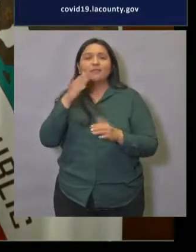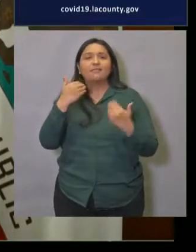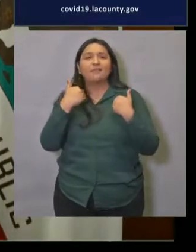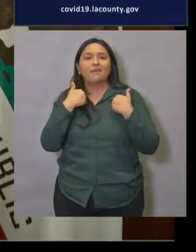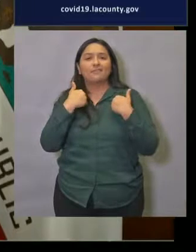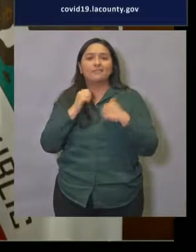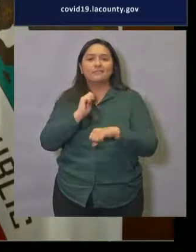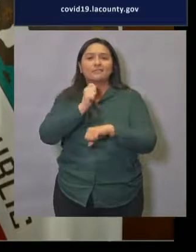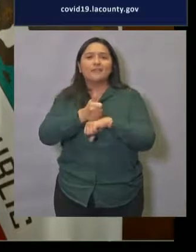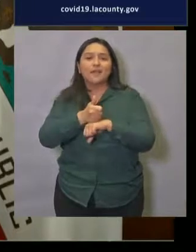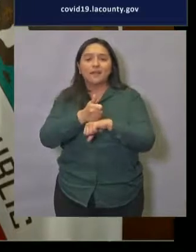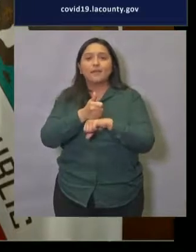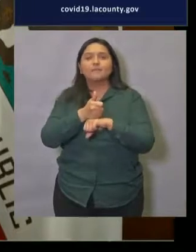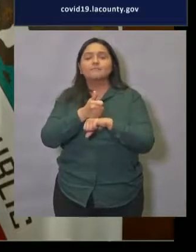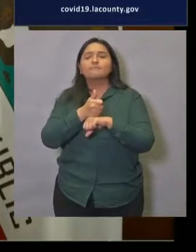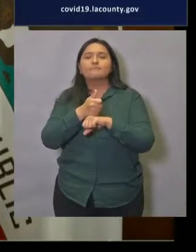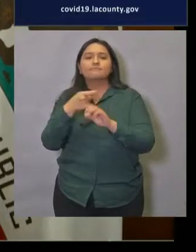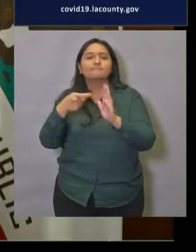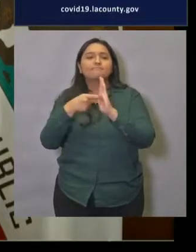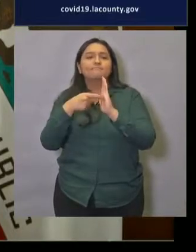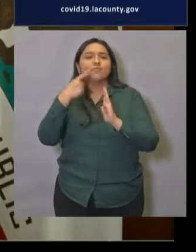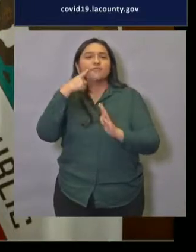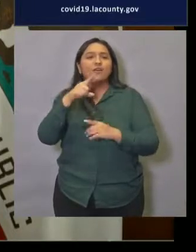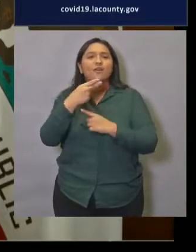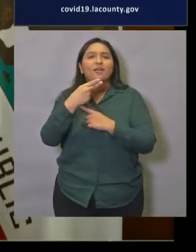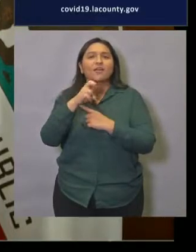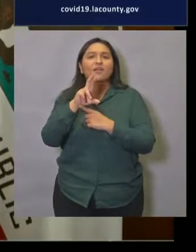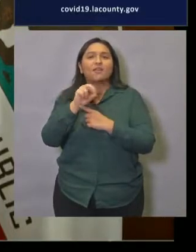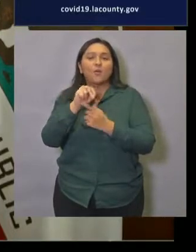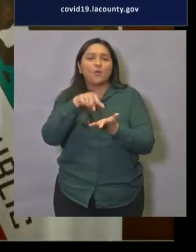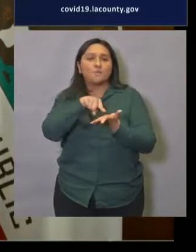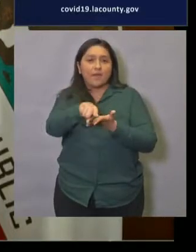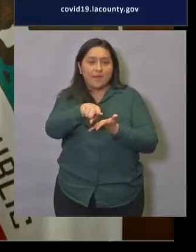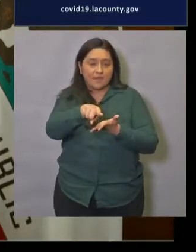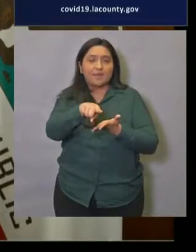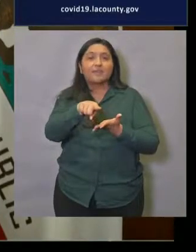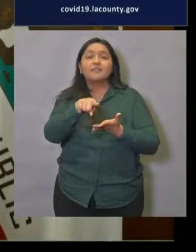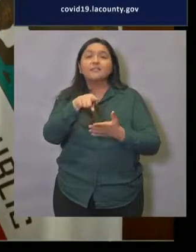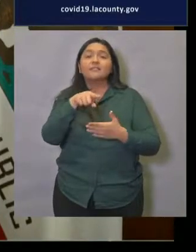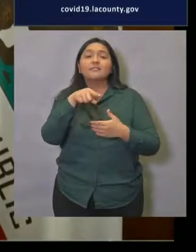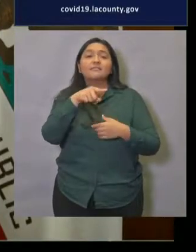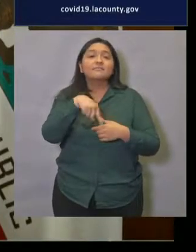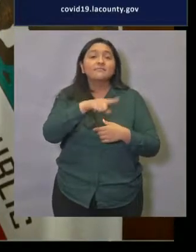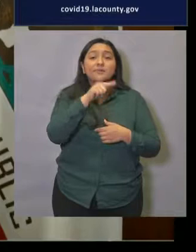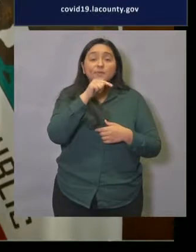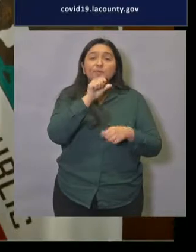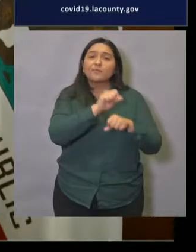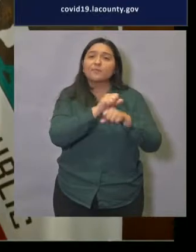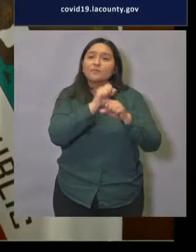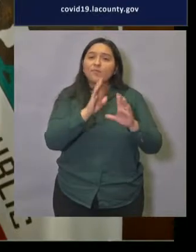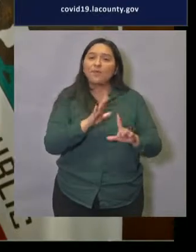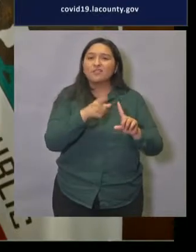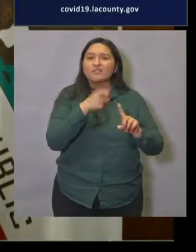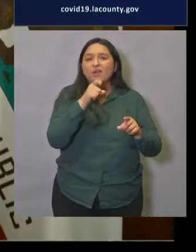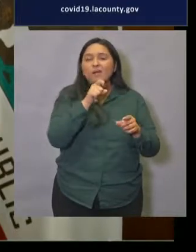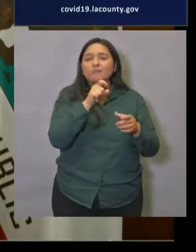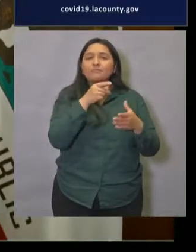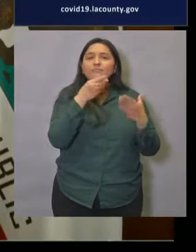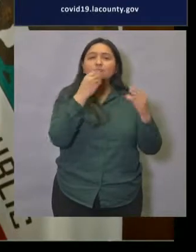para pago de héroe. Esto es para los trabajadores de ciertos supermercados y lugares donde